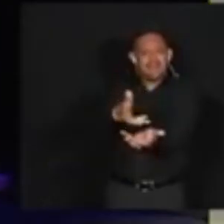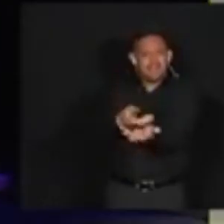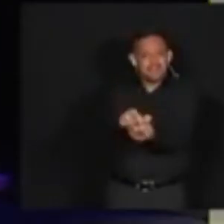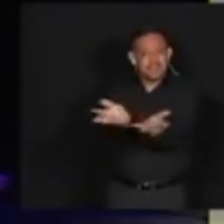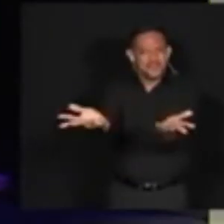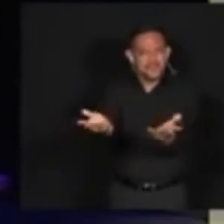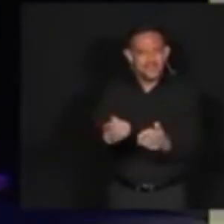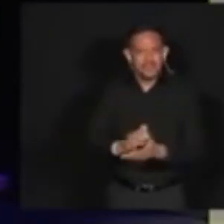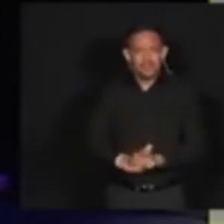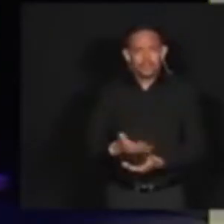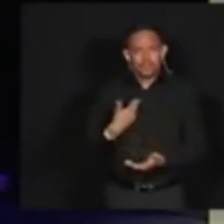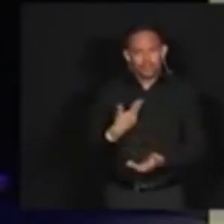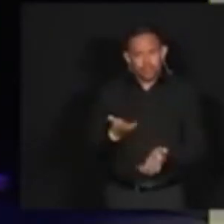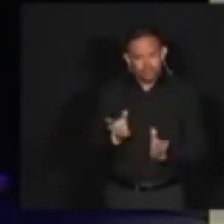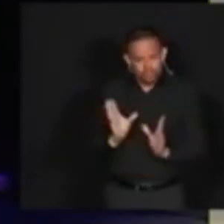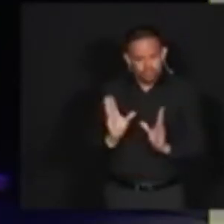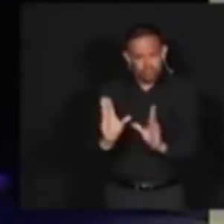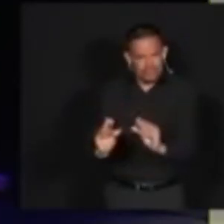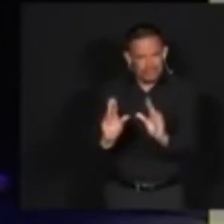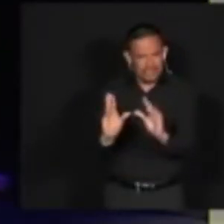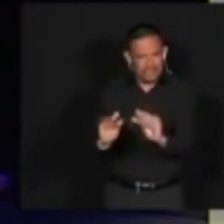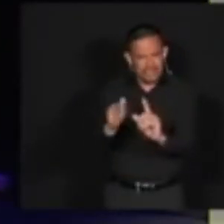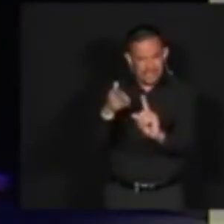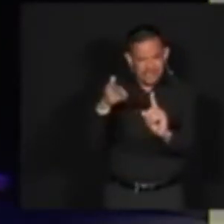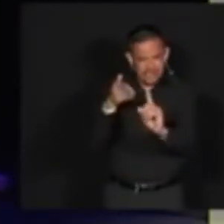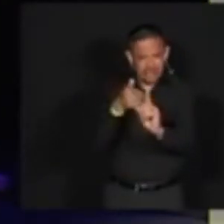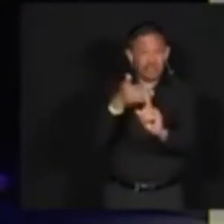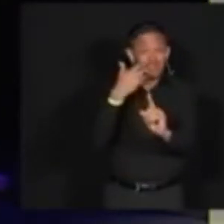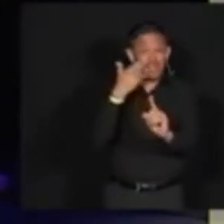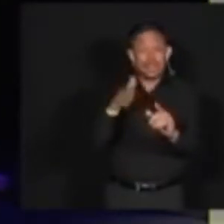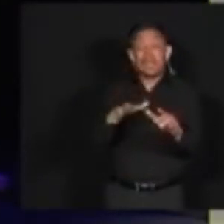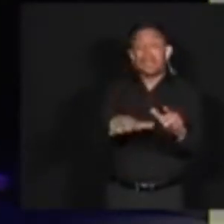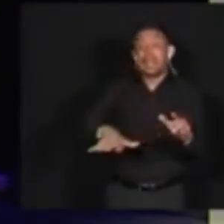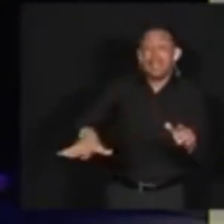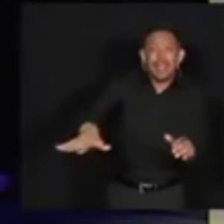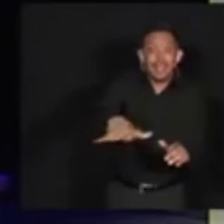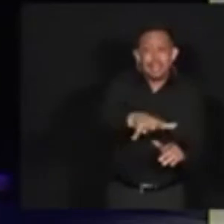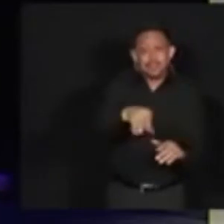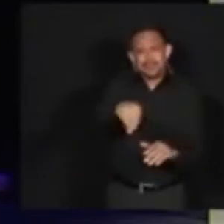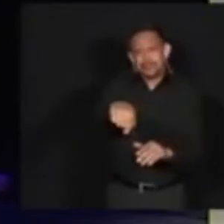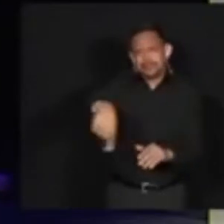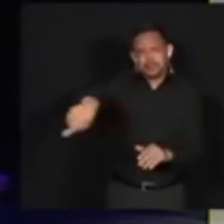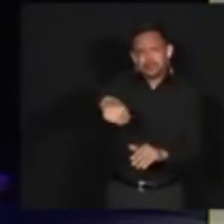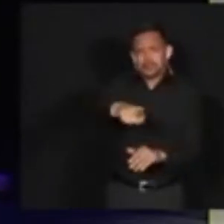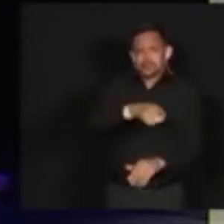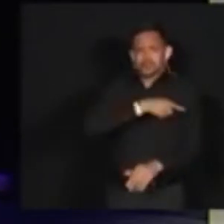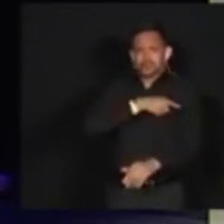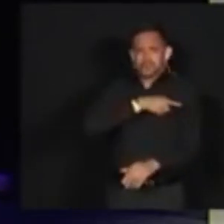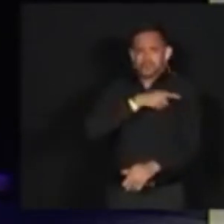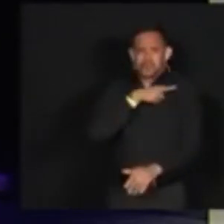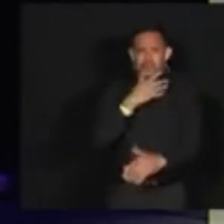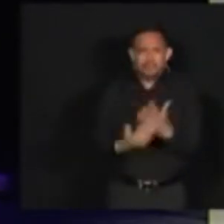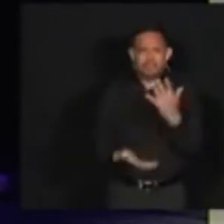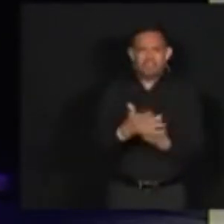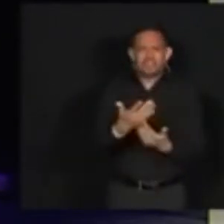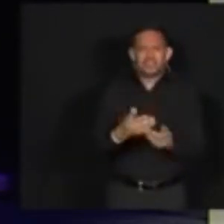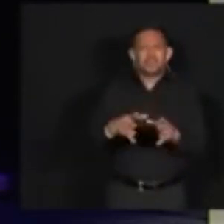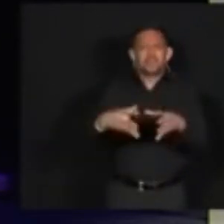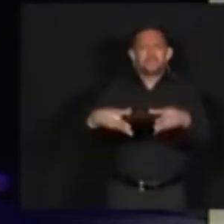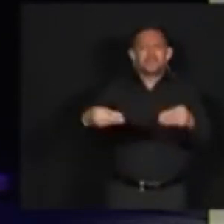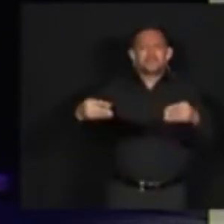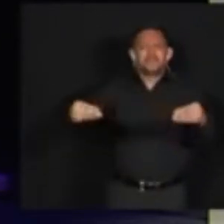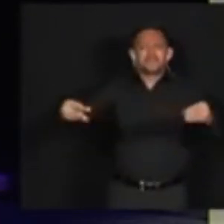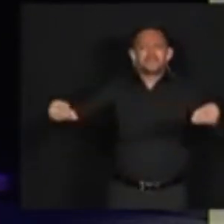La enseñanza consistía en lograr que las comunidades se organizasen ellas mismas, que sus voces fueran oídas